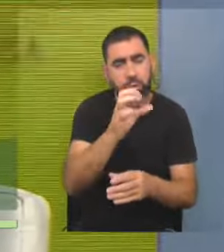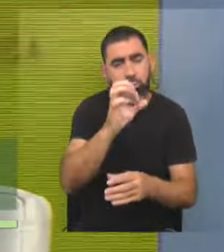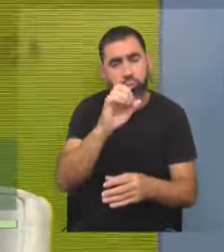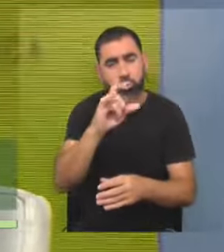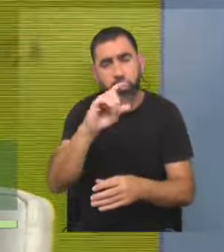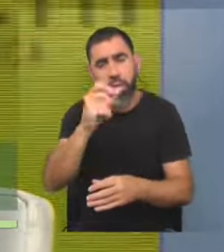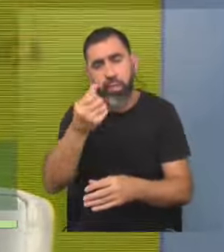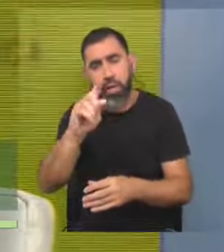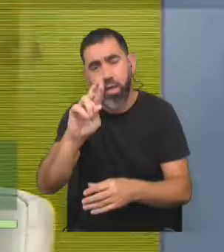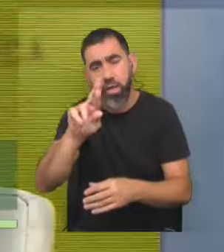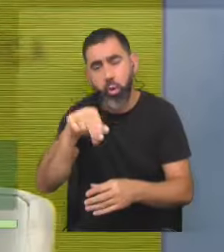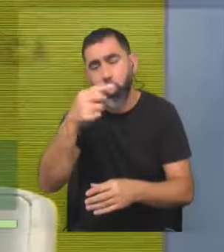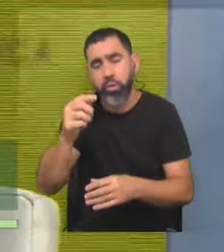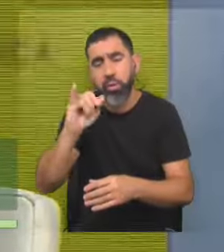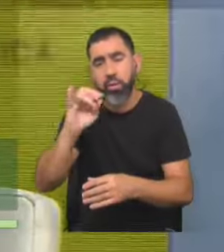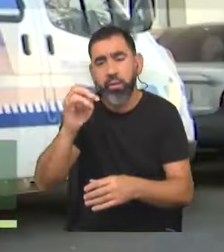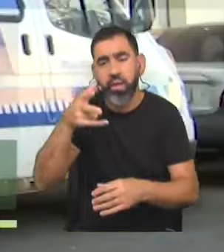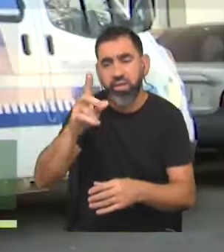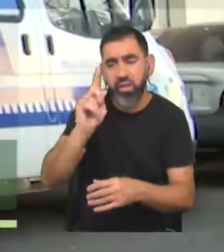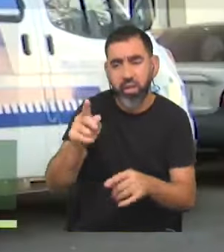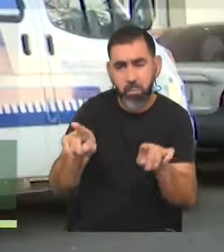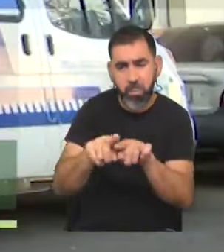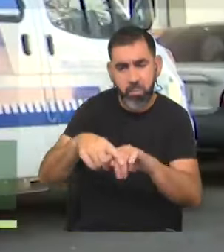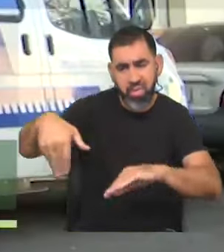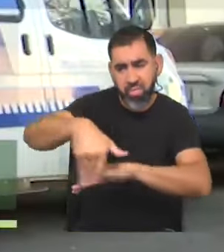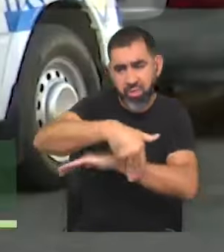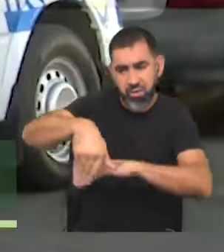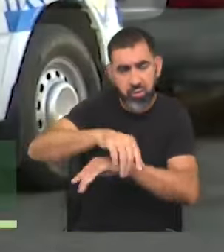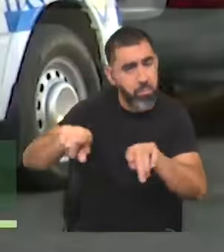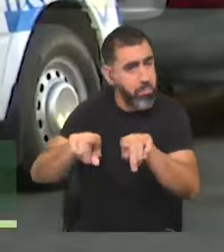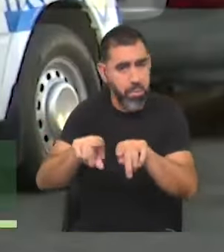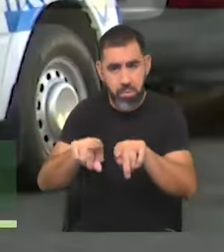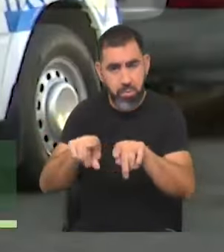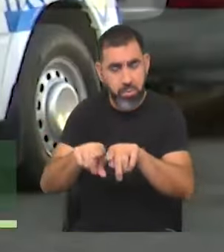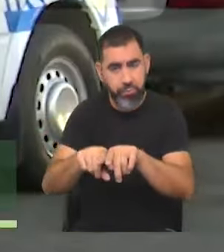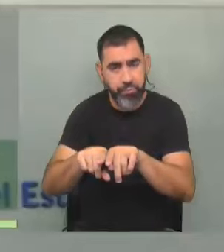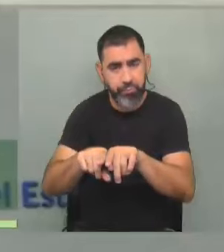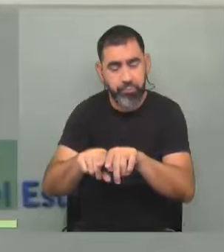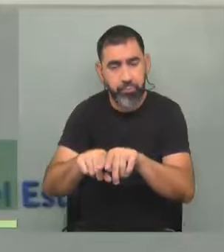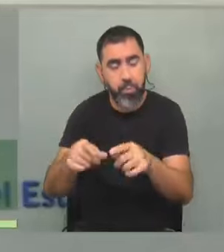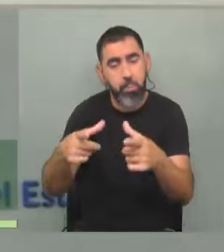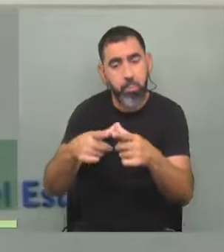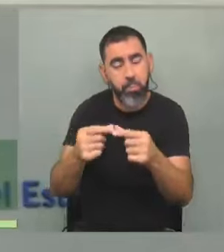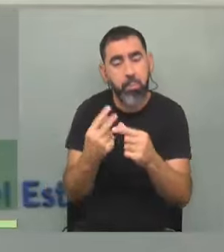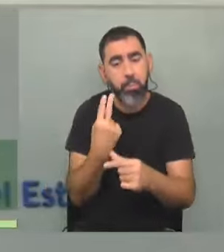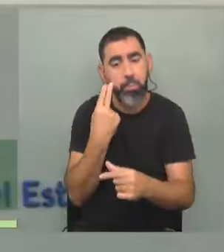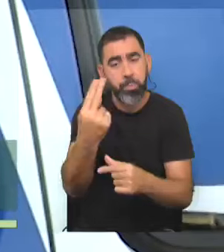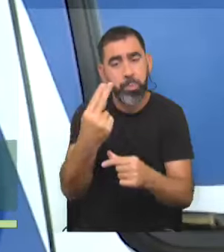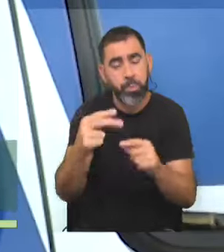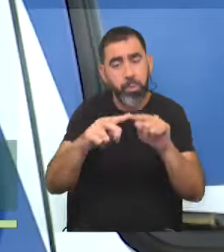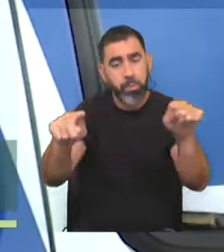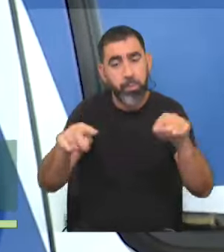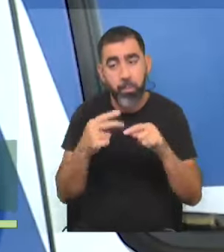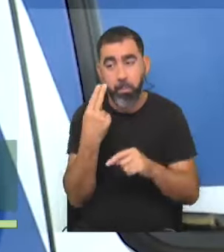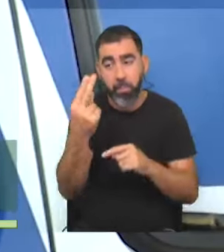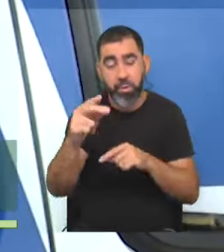itg las dos tienen la misma dirección este las dos tienen los mismos papeles en el proceso de